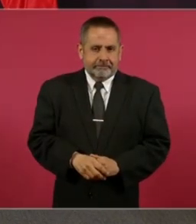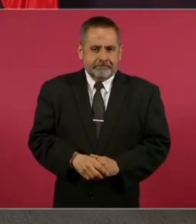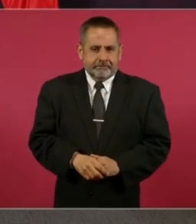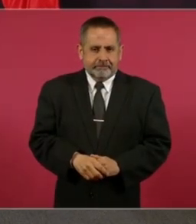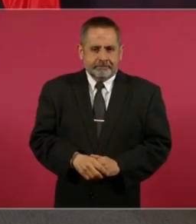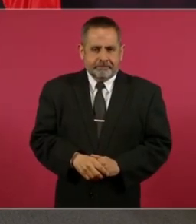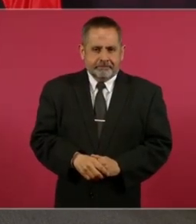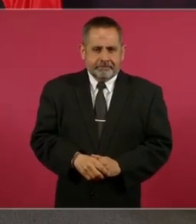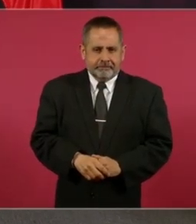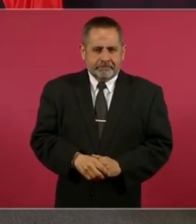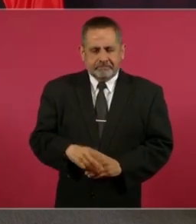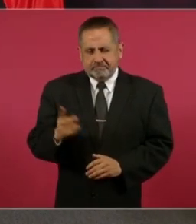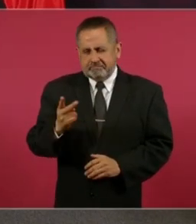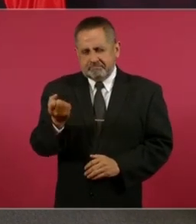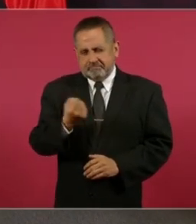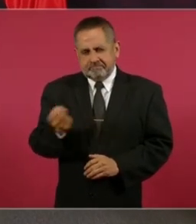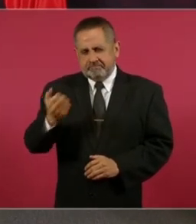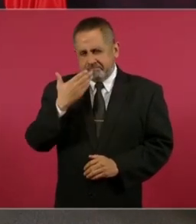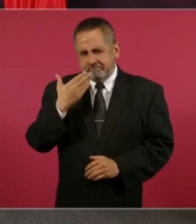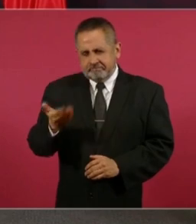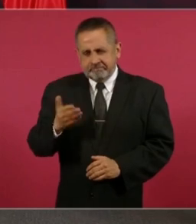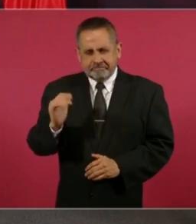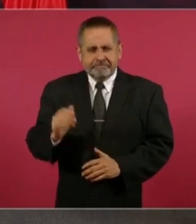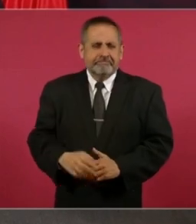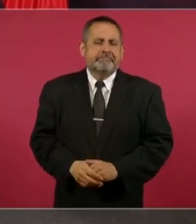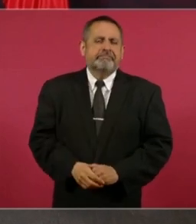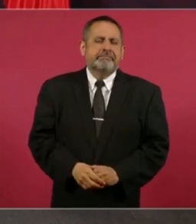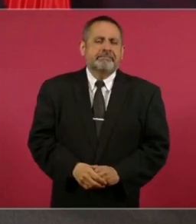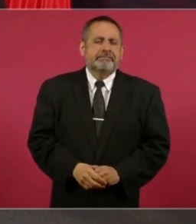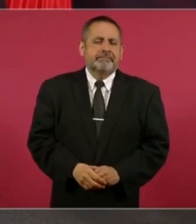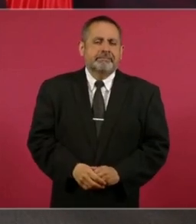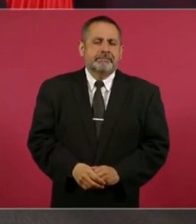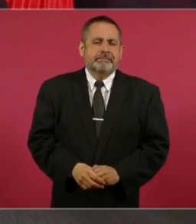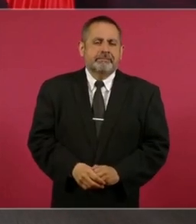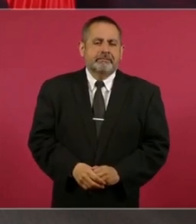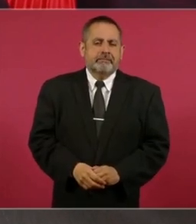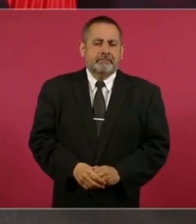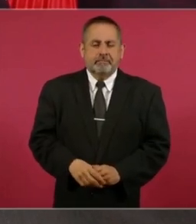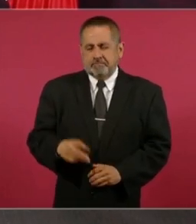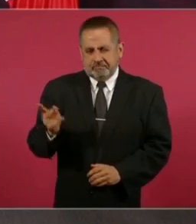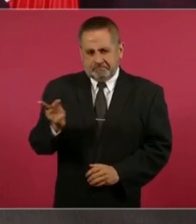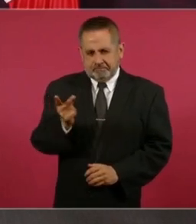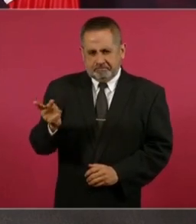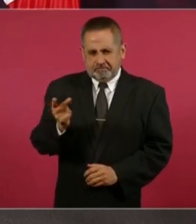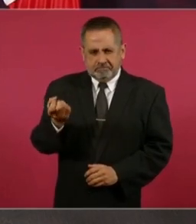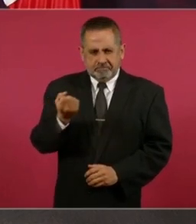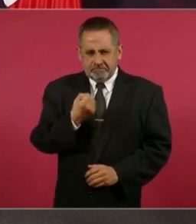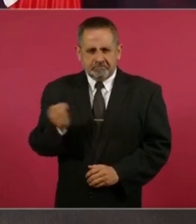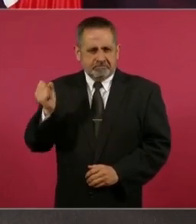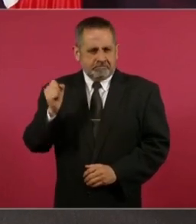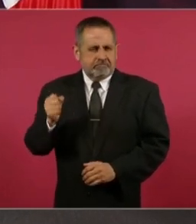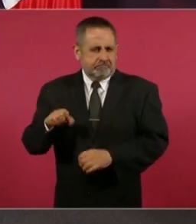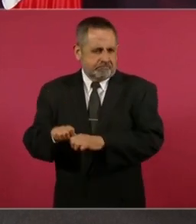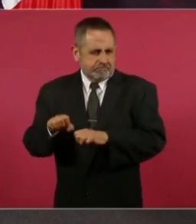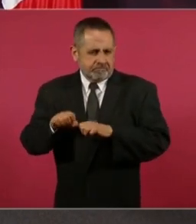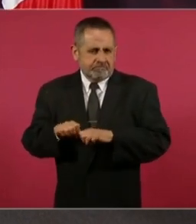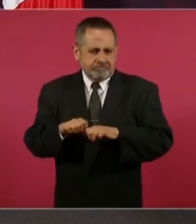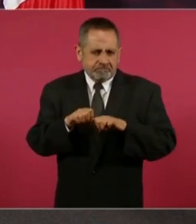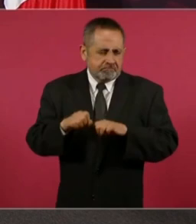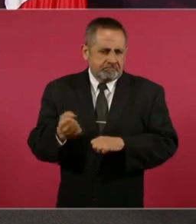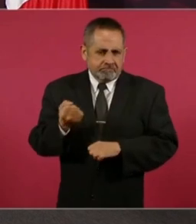es los dos son muy buenos los dos son son muy buenos